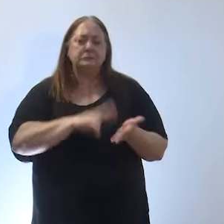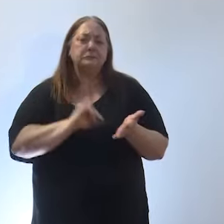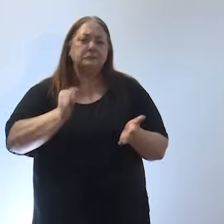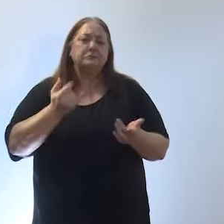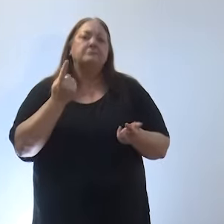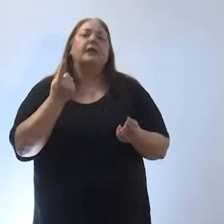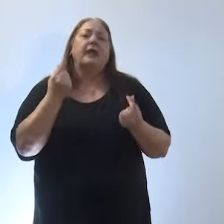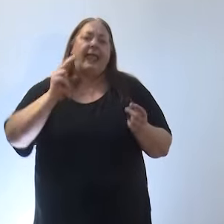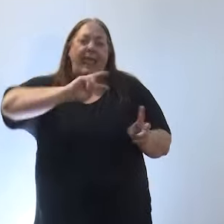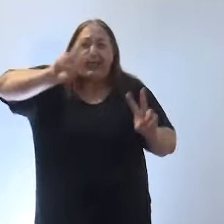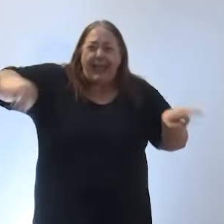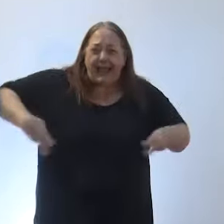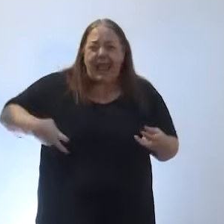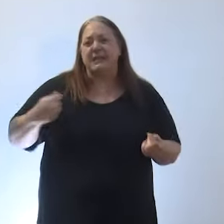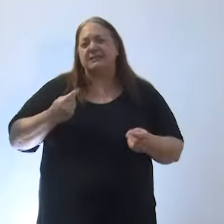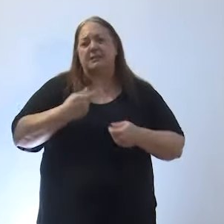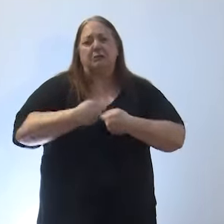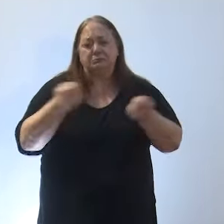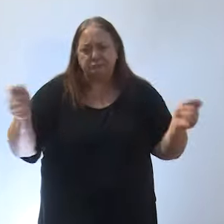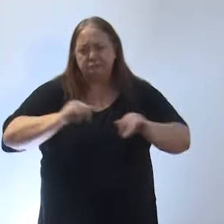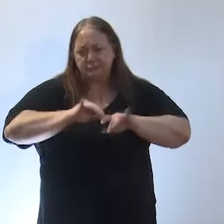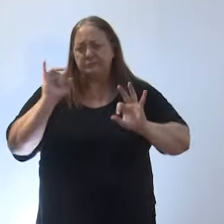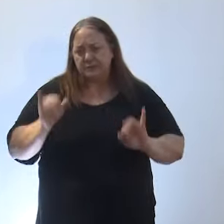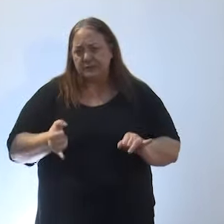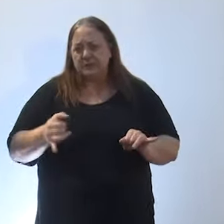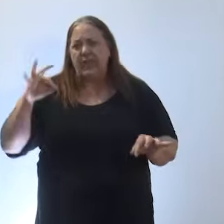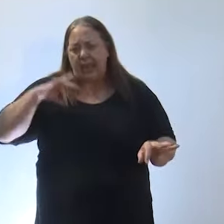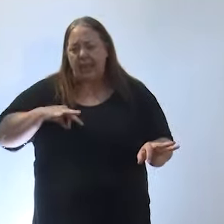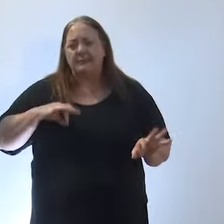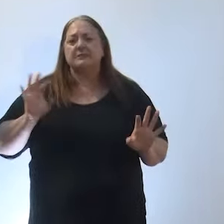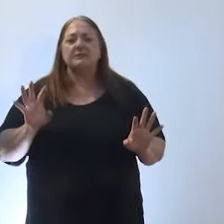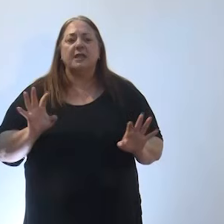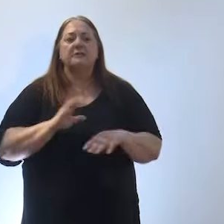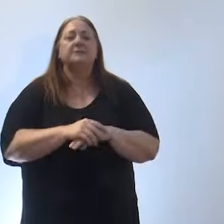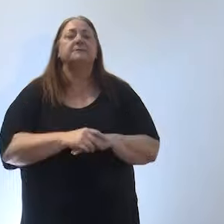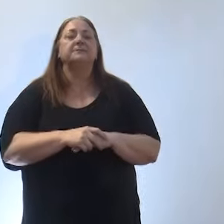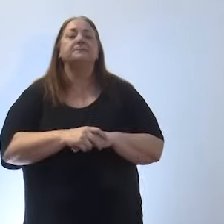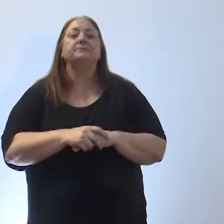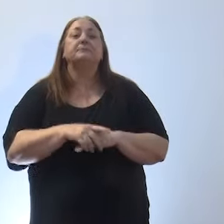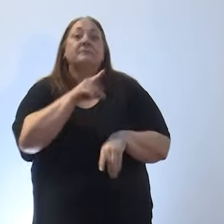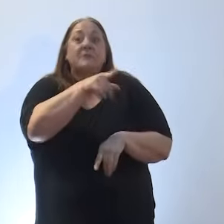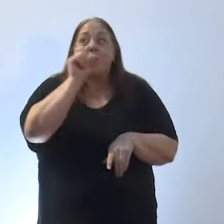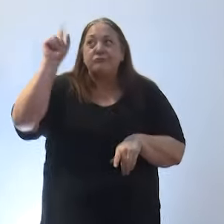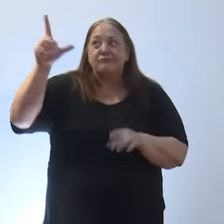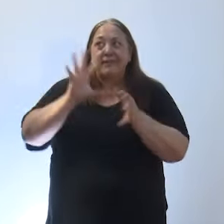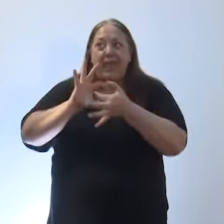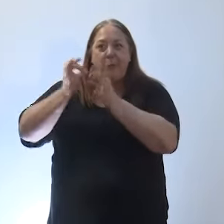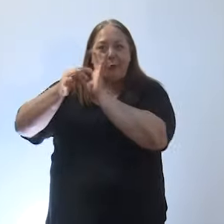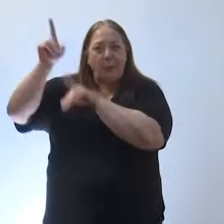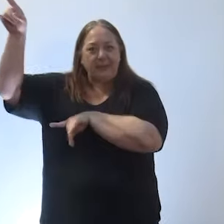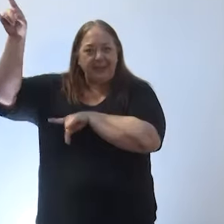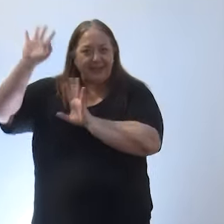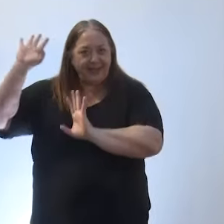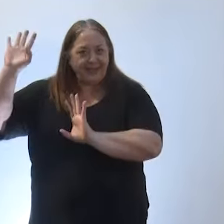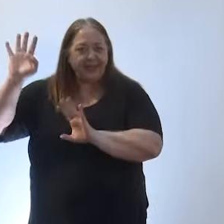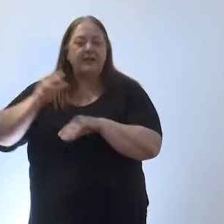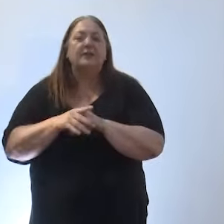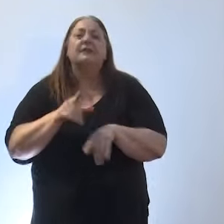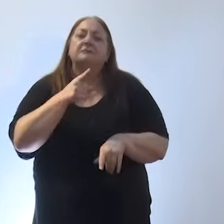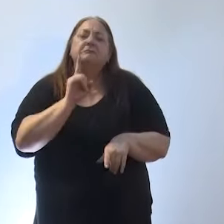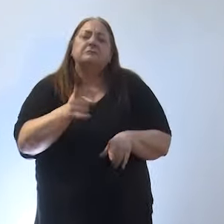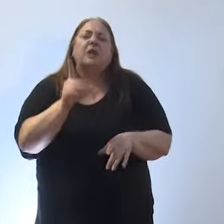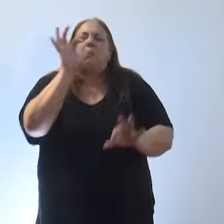ganancias eso desaparece y se ve Entonces como la social democracia por ejemplo europea queda girando en el aire en proyectos meramente